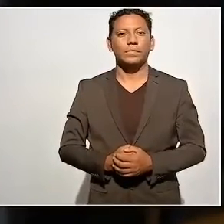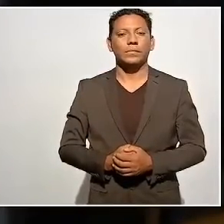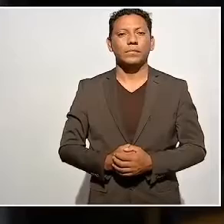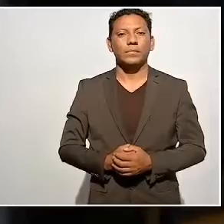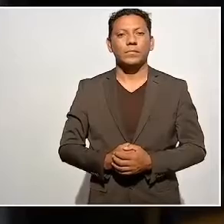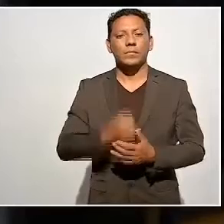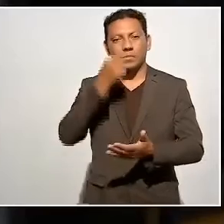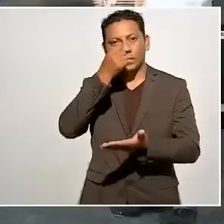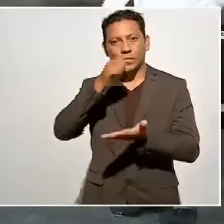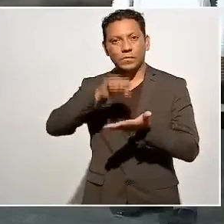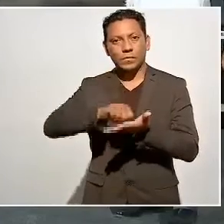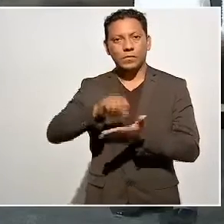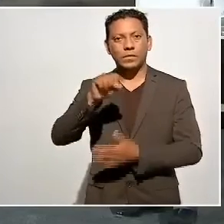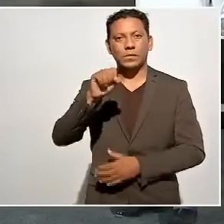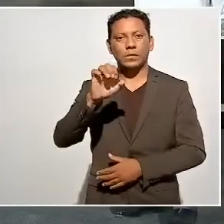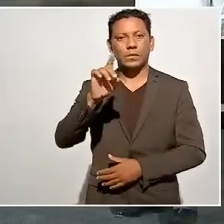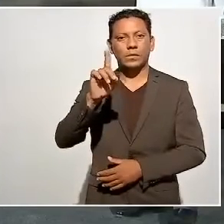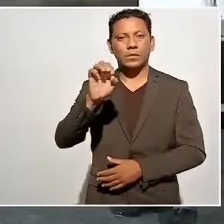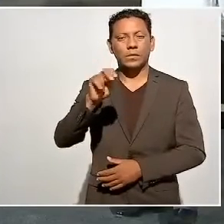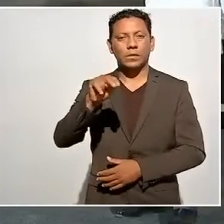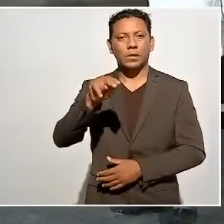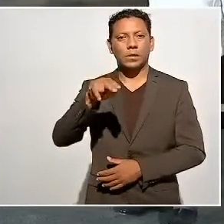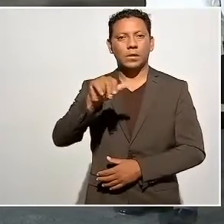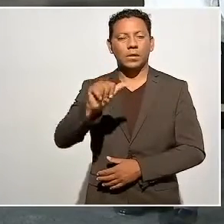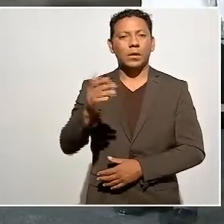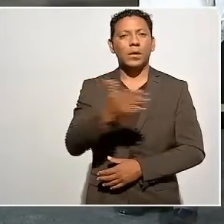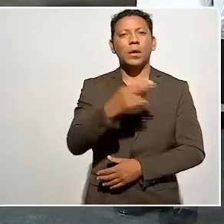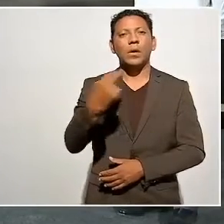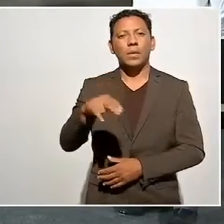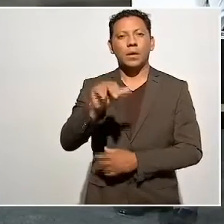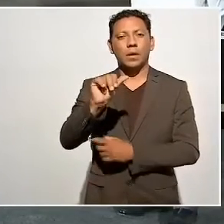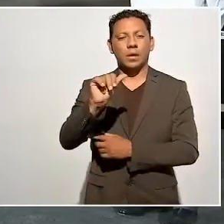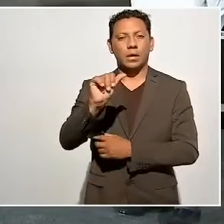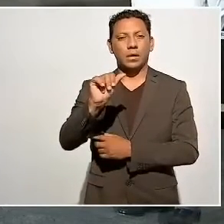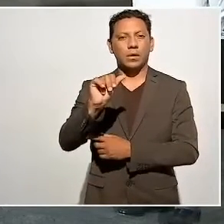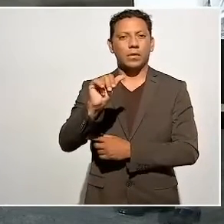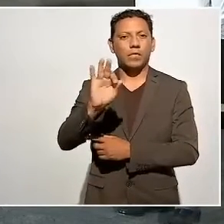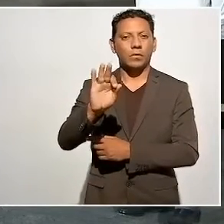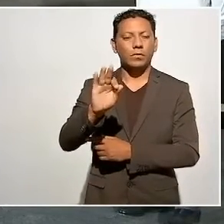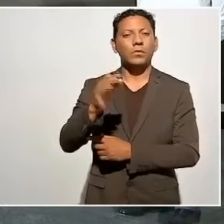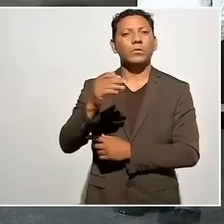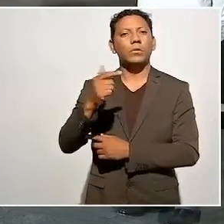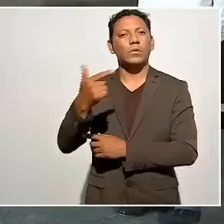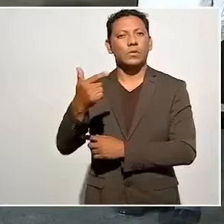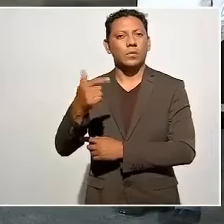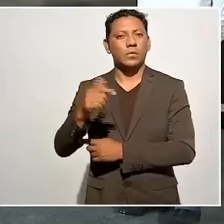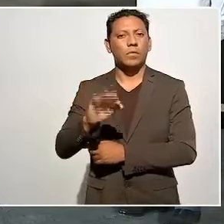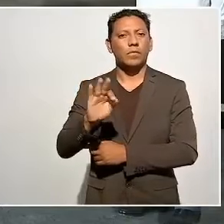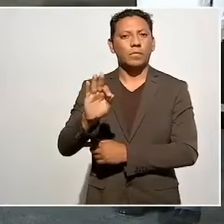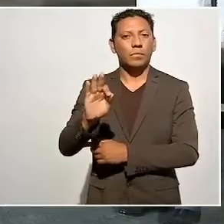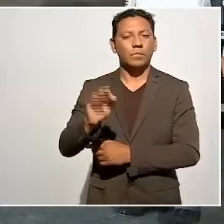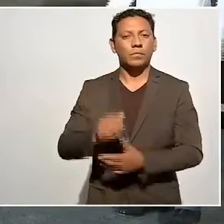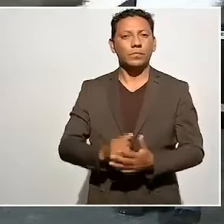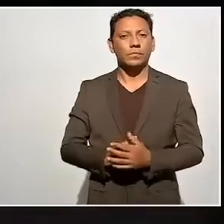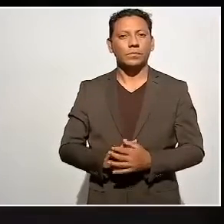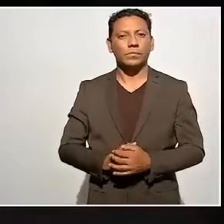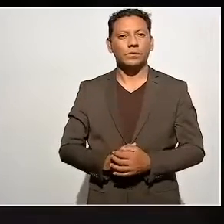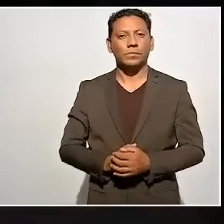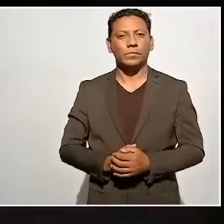El subsecretario de la Defensa Nacional, general André Georges Foulon Van Lissum.